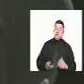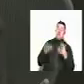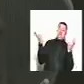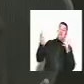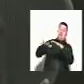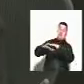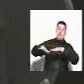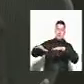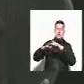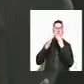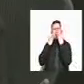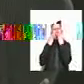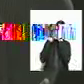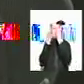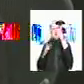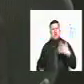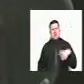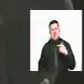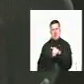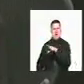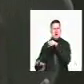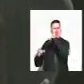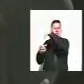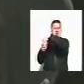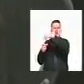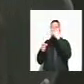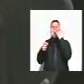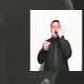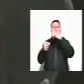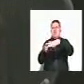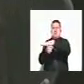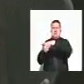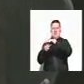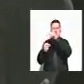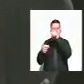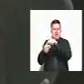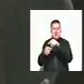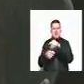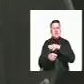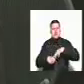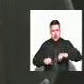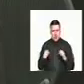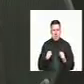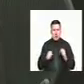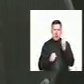su crueldad exacerbada y demencial.